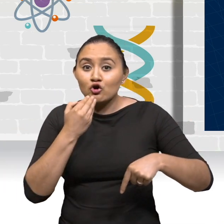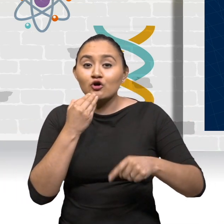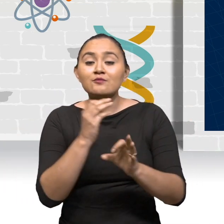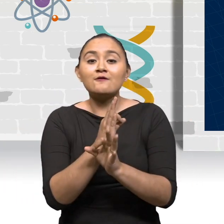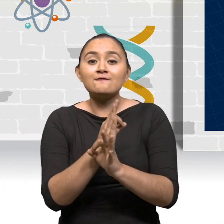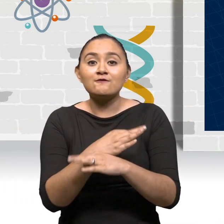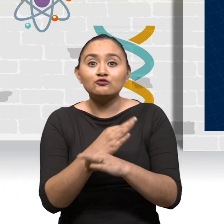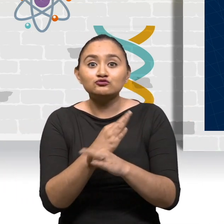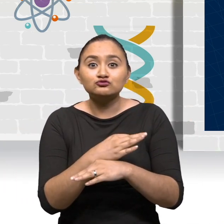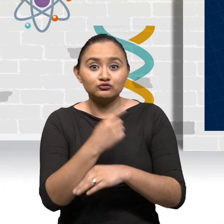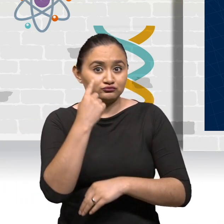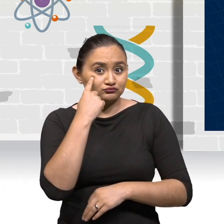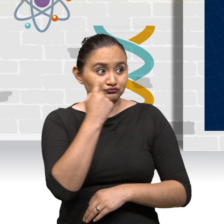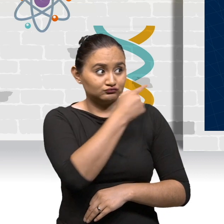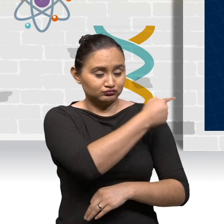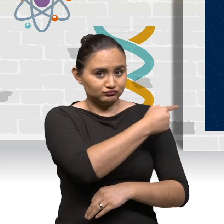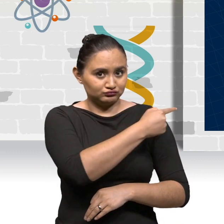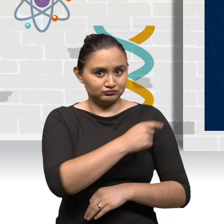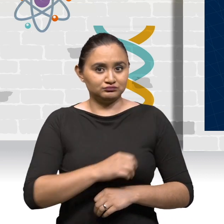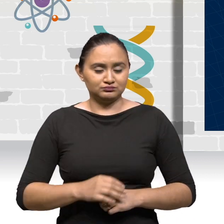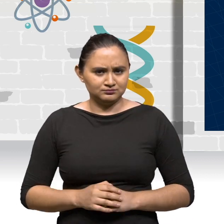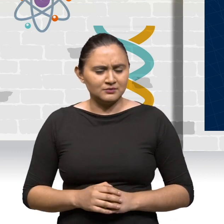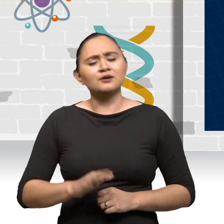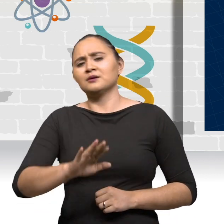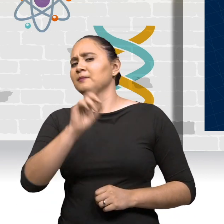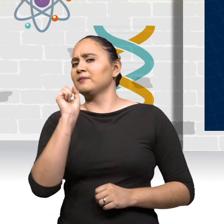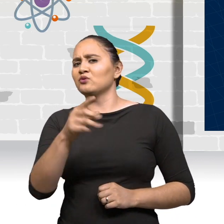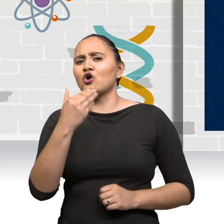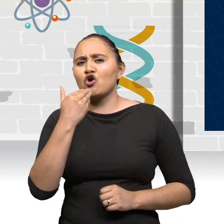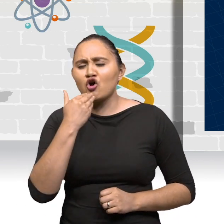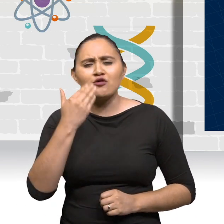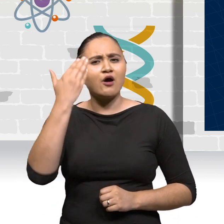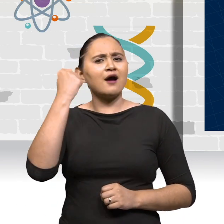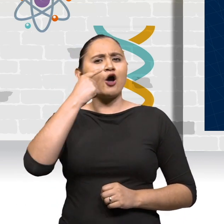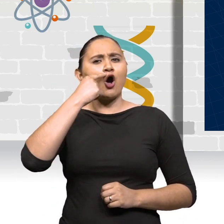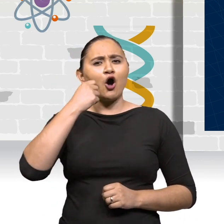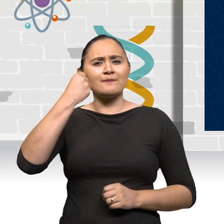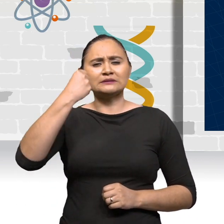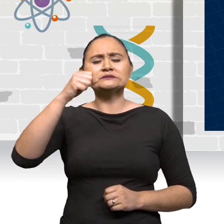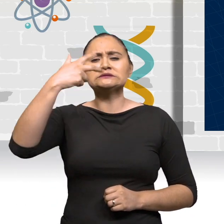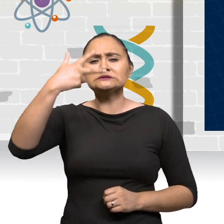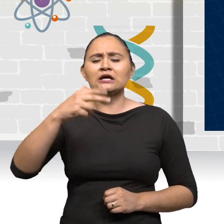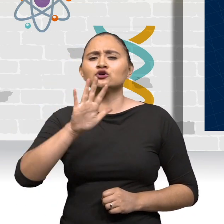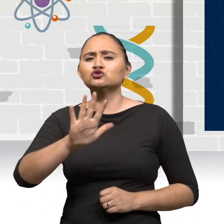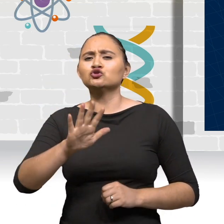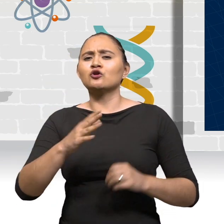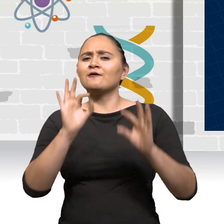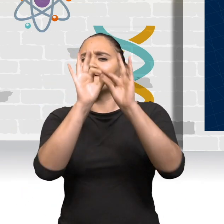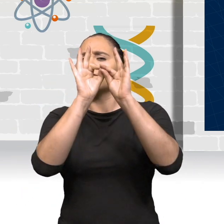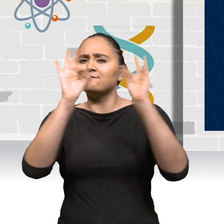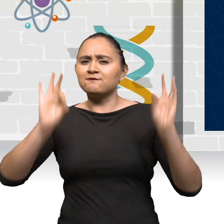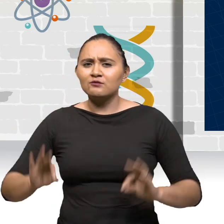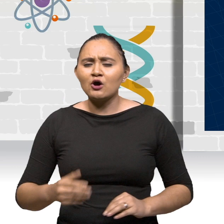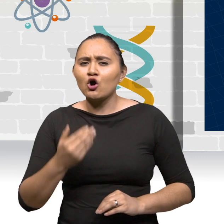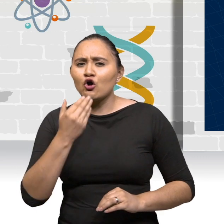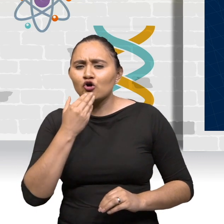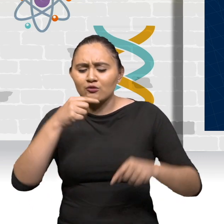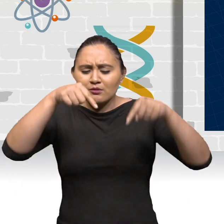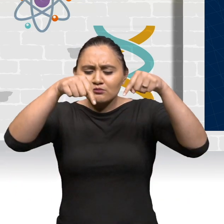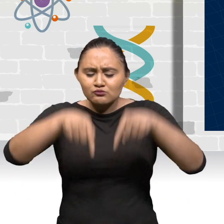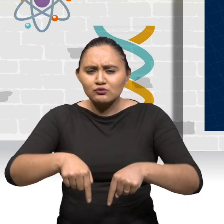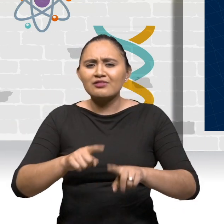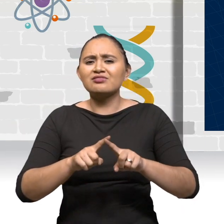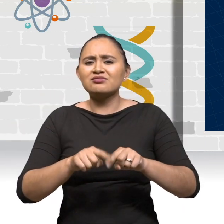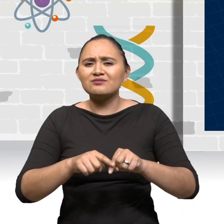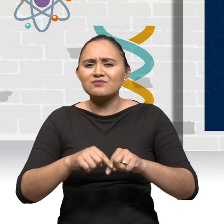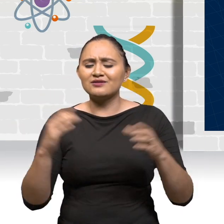coordenadas polares, radio y ángulo. Entonces, ¿cómo Schrödinger llegó a proponer su ecuación? ¿Cómo se describe la posición según la ecuación